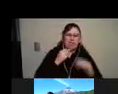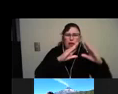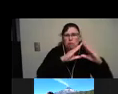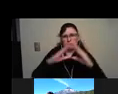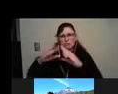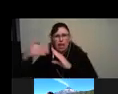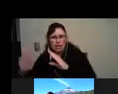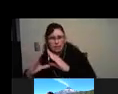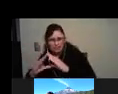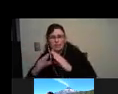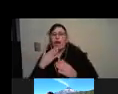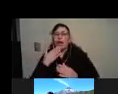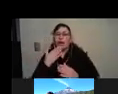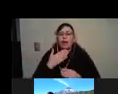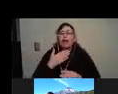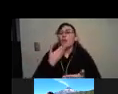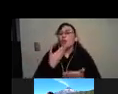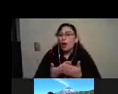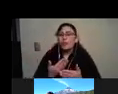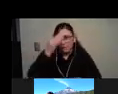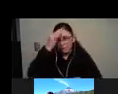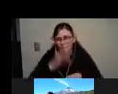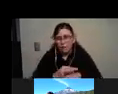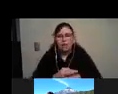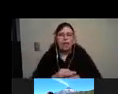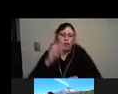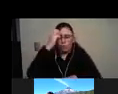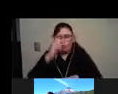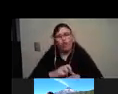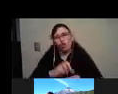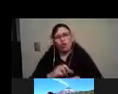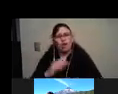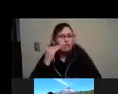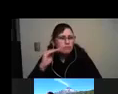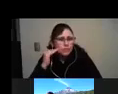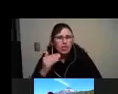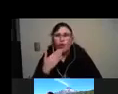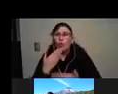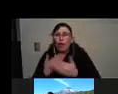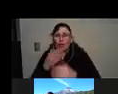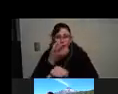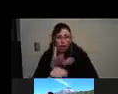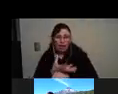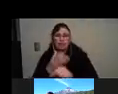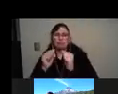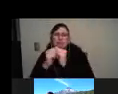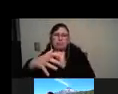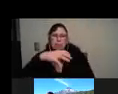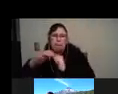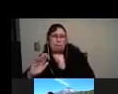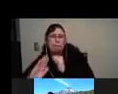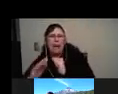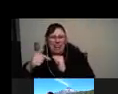patologías que afectan a la población infantil en el contexto de las parálisis cerebrales, ¿ya? Ah,